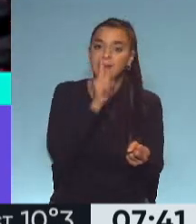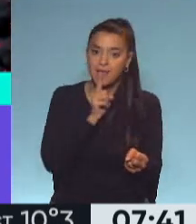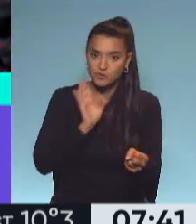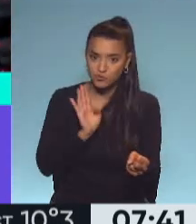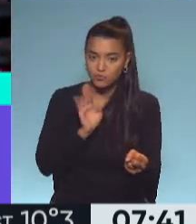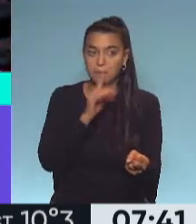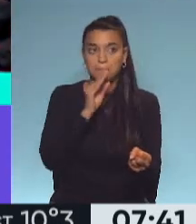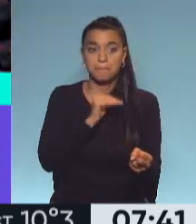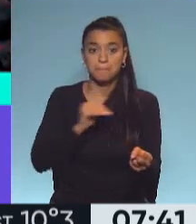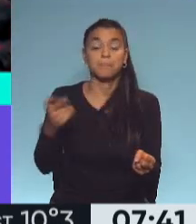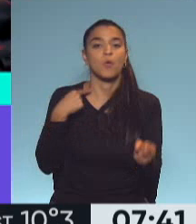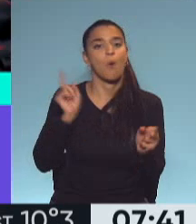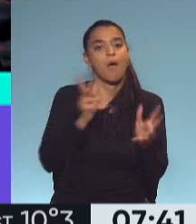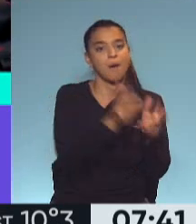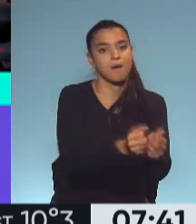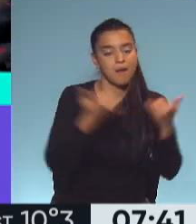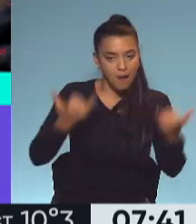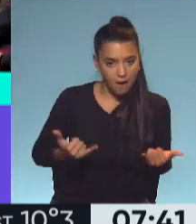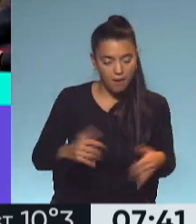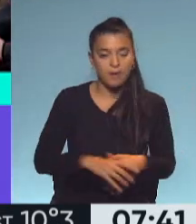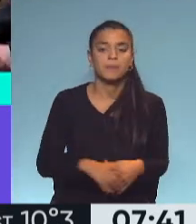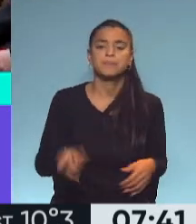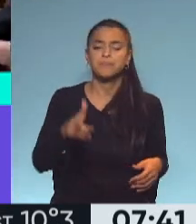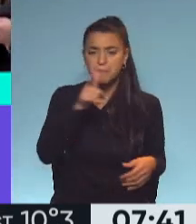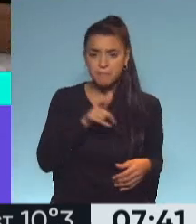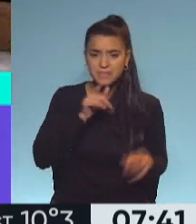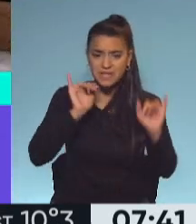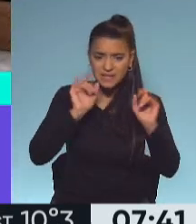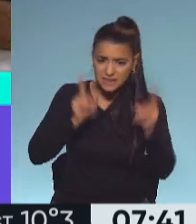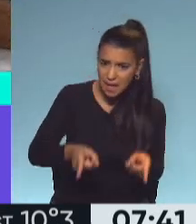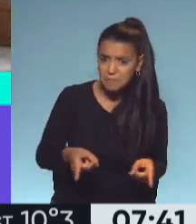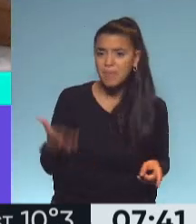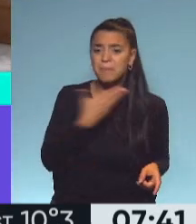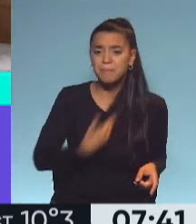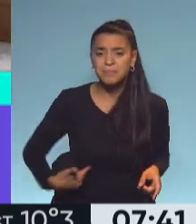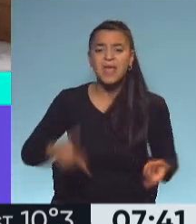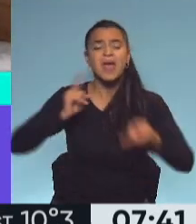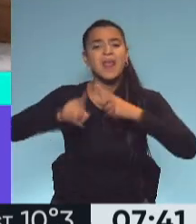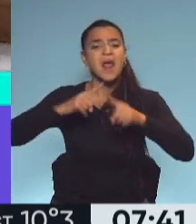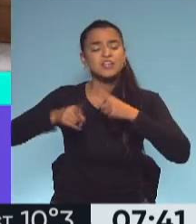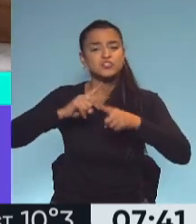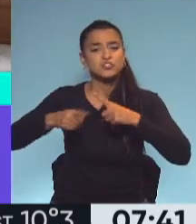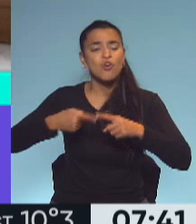menor, y después me parece que la franqueza con que el presidente ha encarado la relación